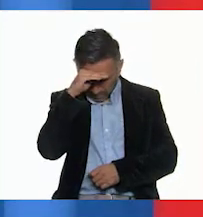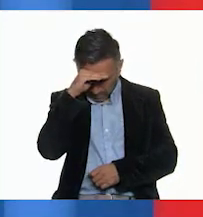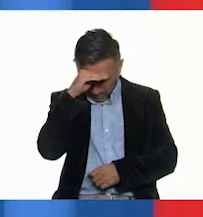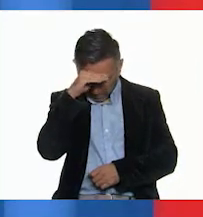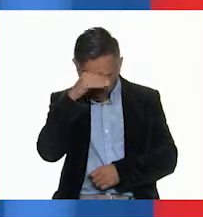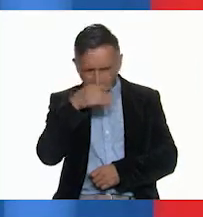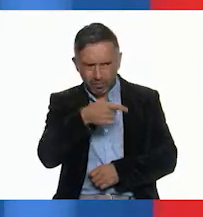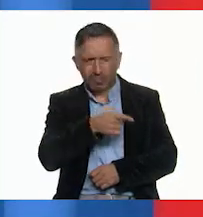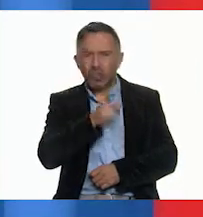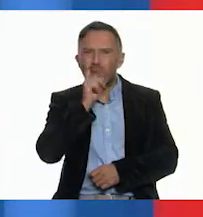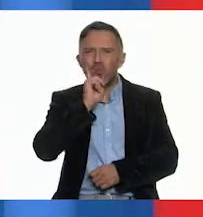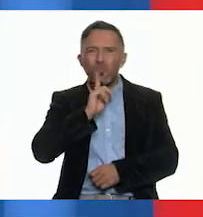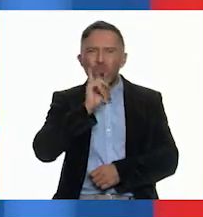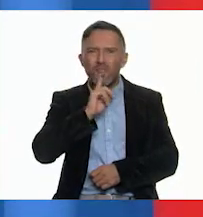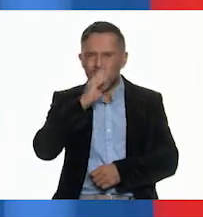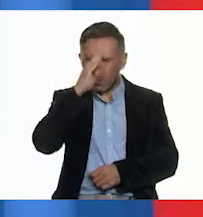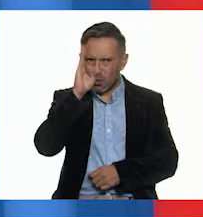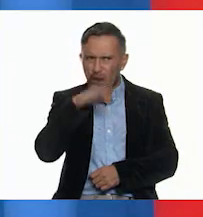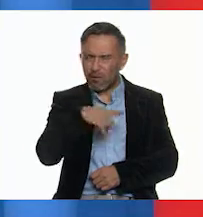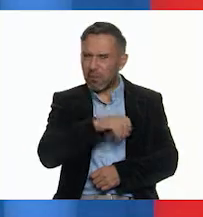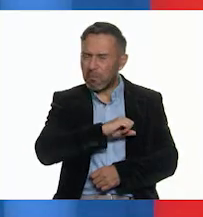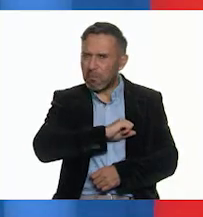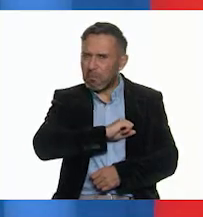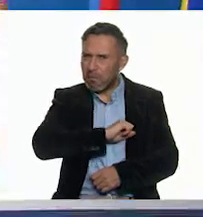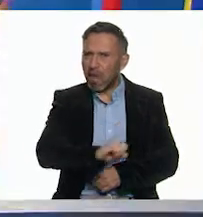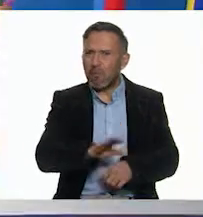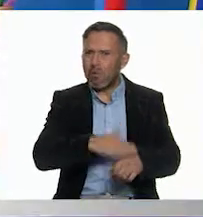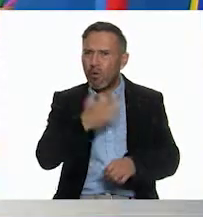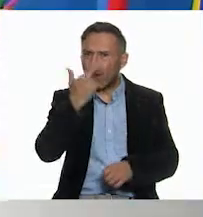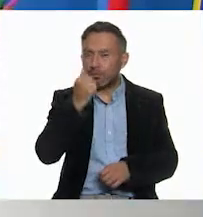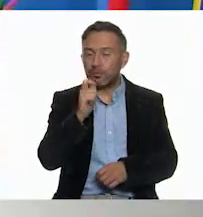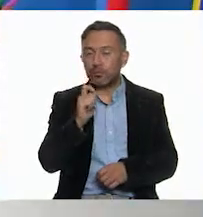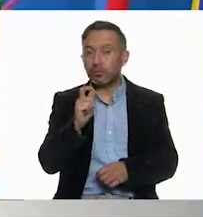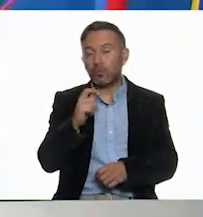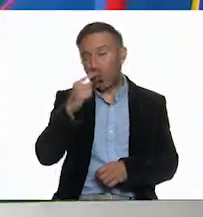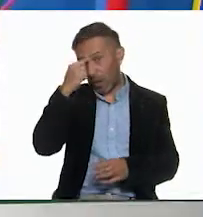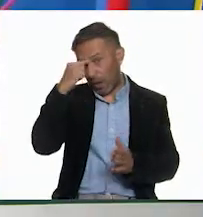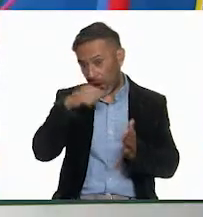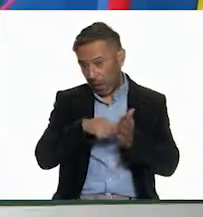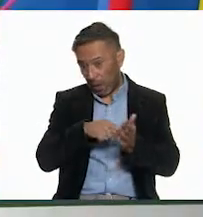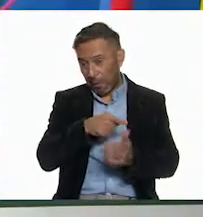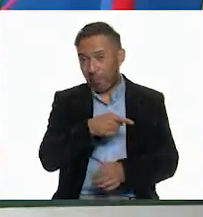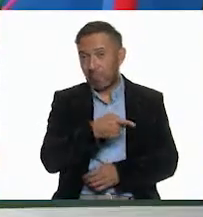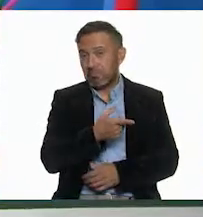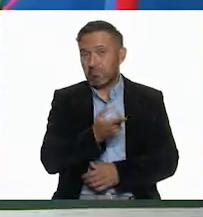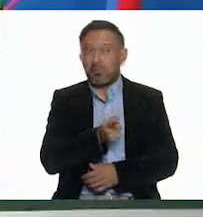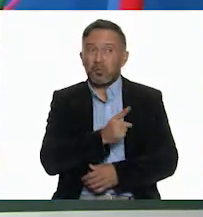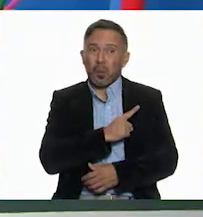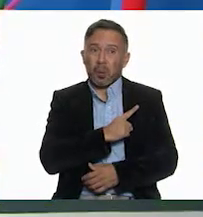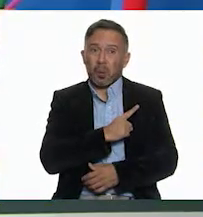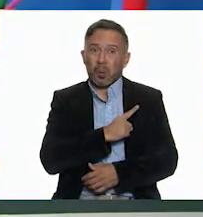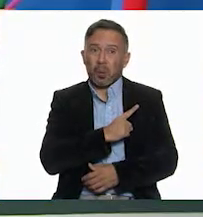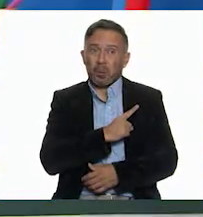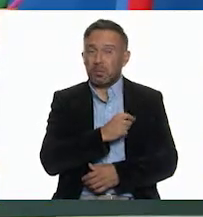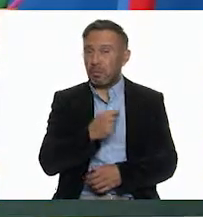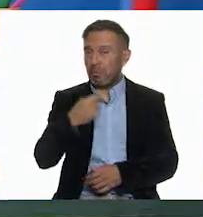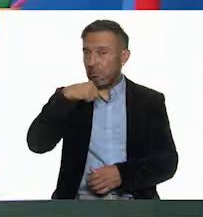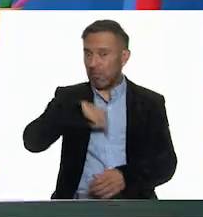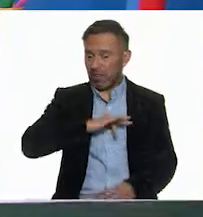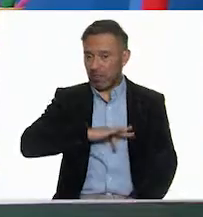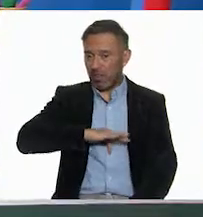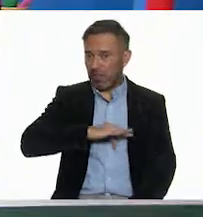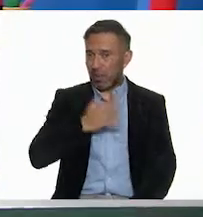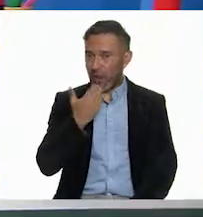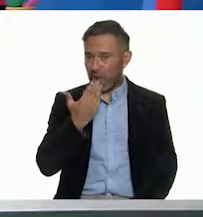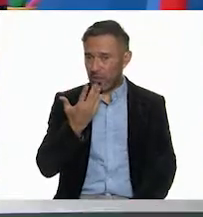la señora era tan mala. Entonces yo creo que ella era mala simplemente pues porque no era una persona feliz. A lo